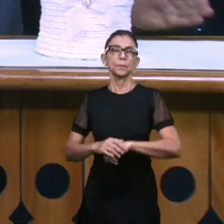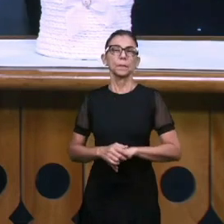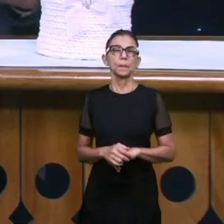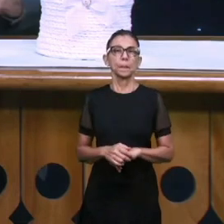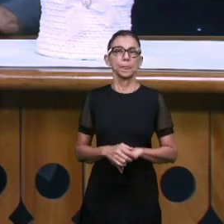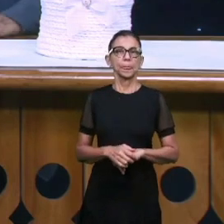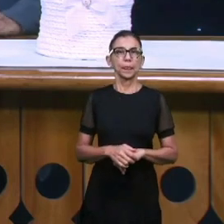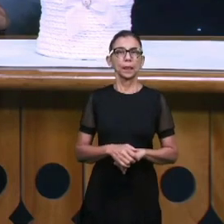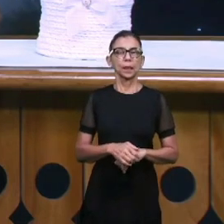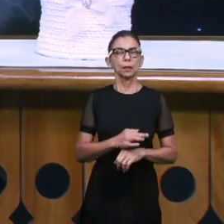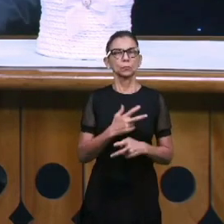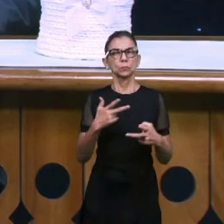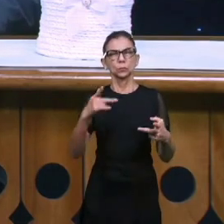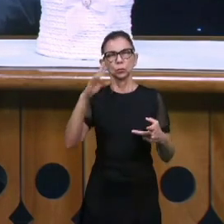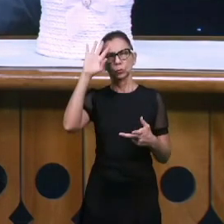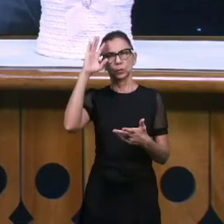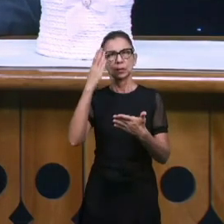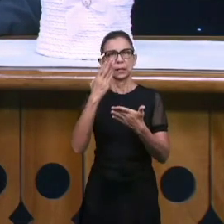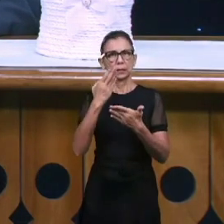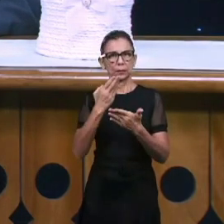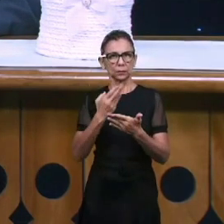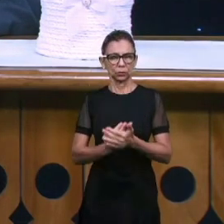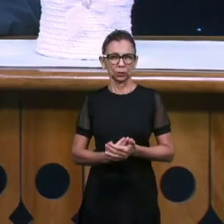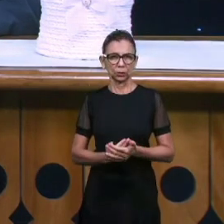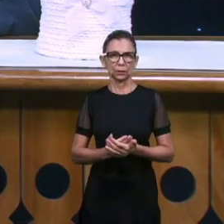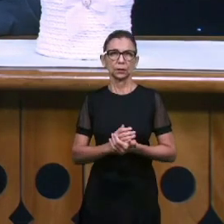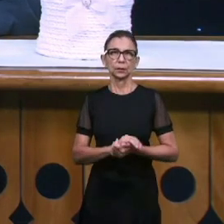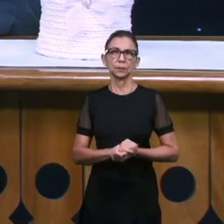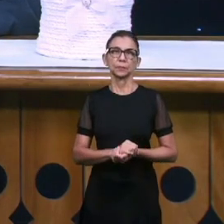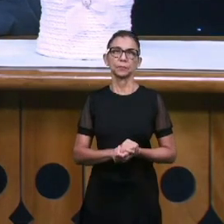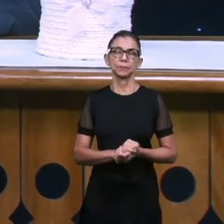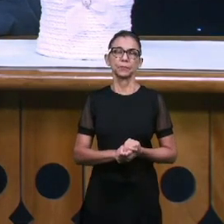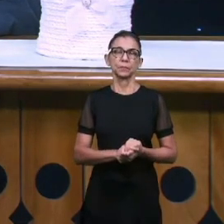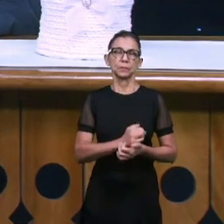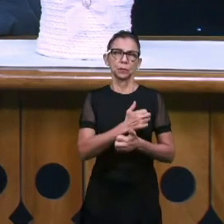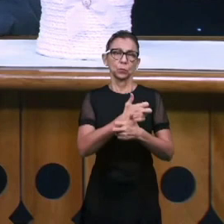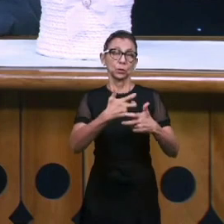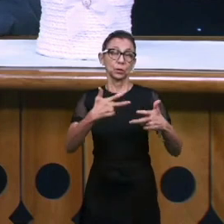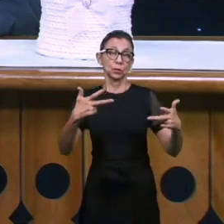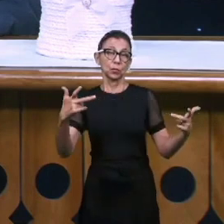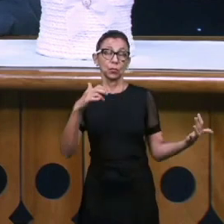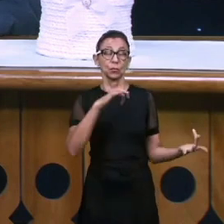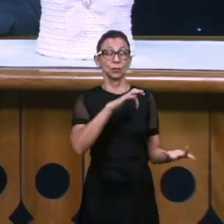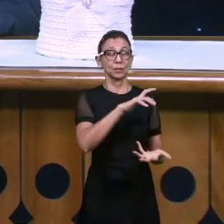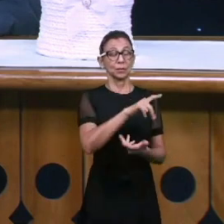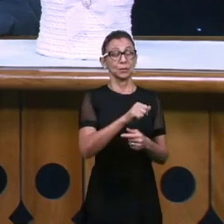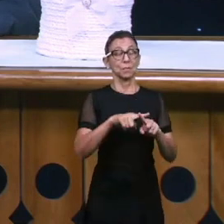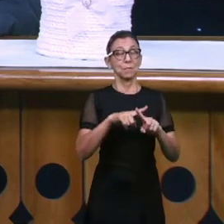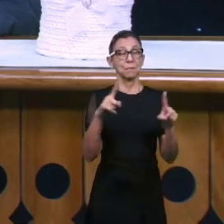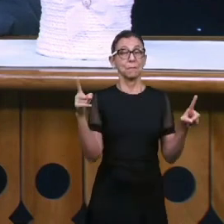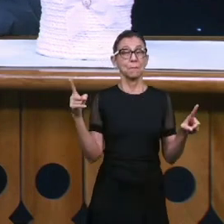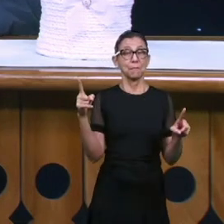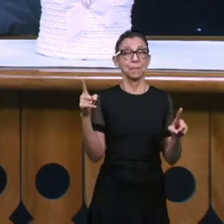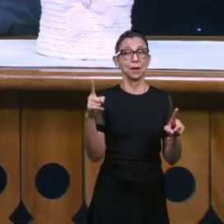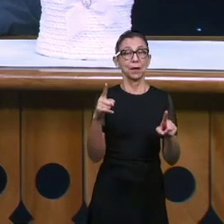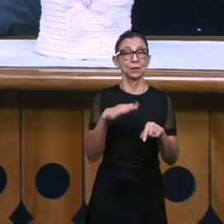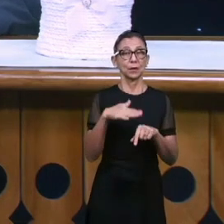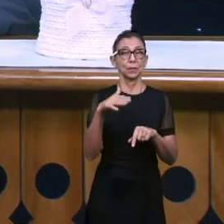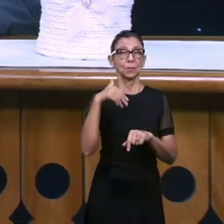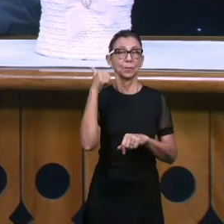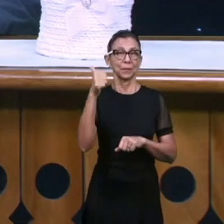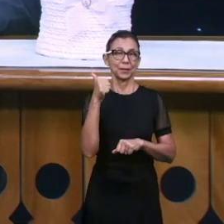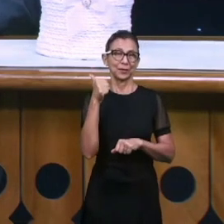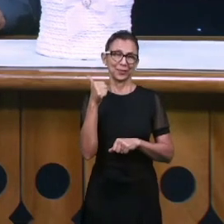cosas en las que se cree, en todos los lugares, pero la mejor forma de vivir este momento